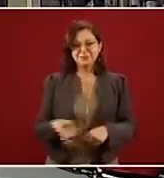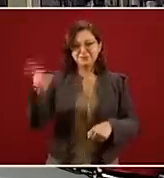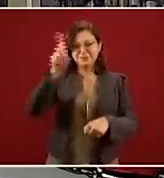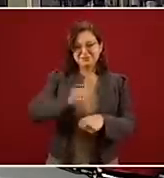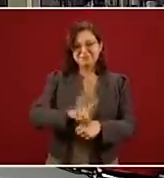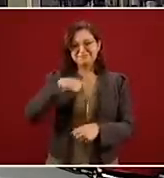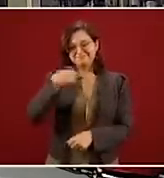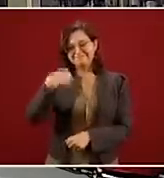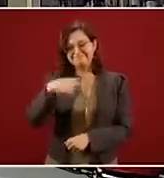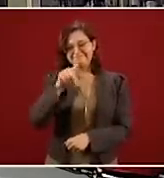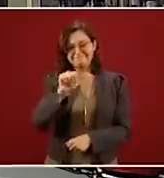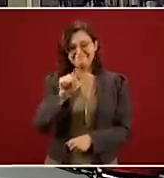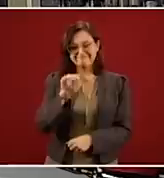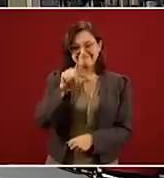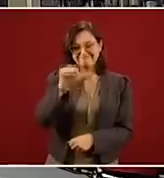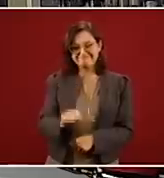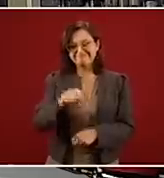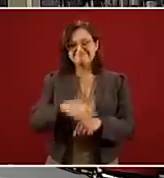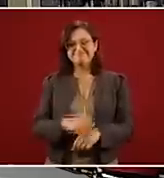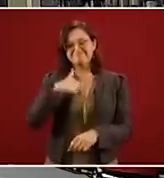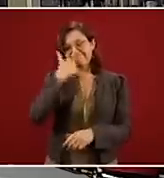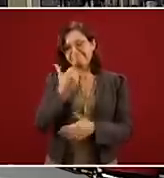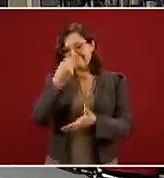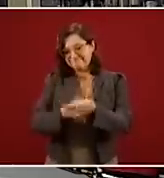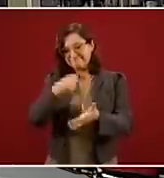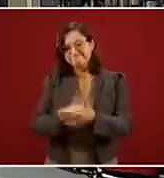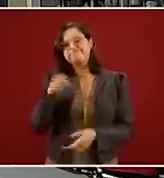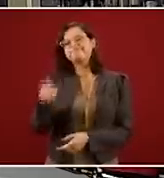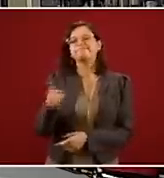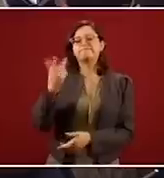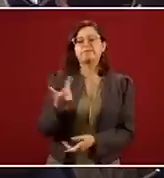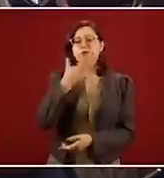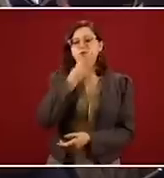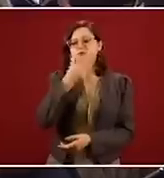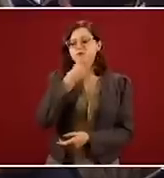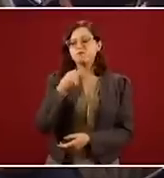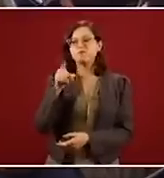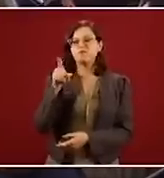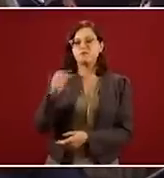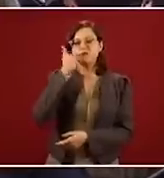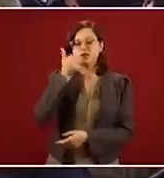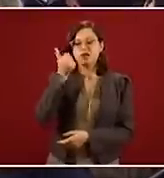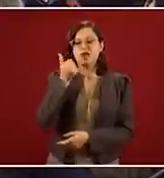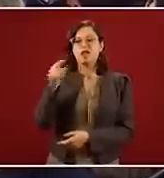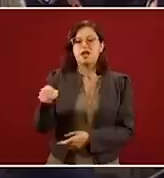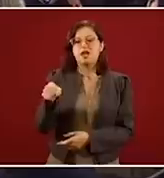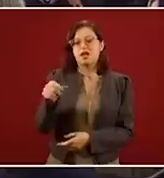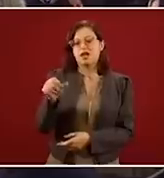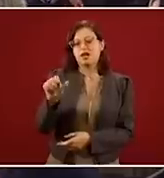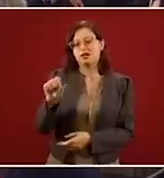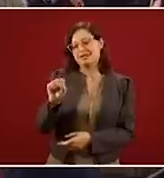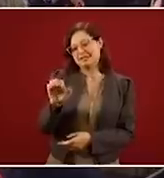Escobar, corresponsal de Tiempo.tv. Yo sí quiero insistir en el tema del académico Sergio Aguayo, ya como lo decía la escritora Denise Dresser.